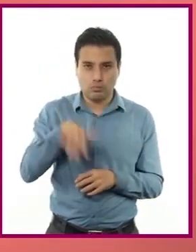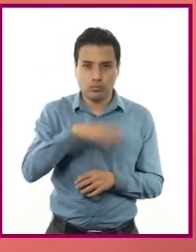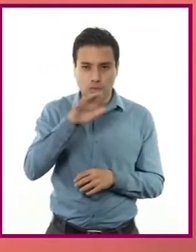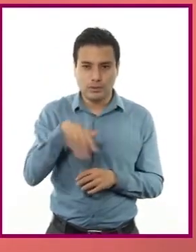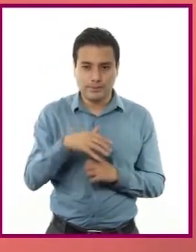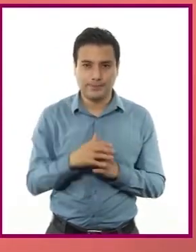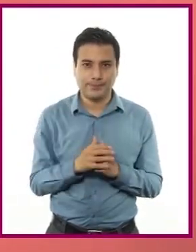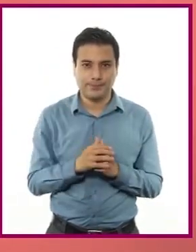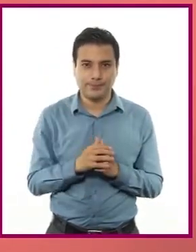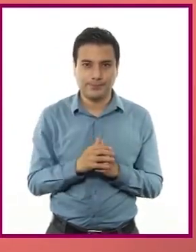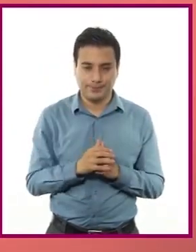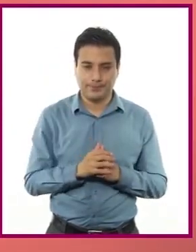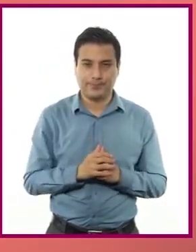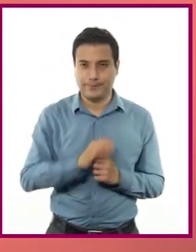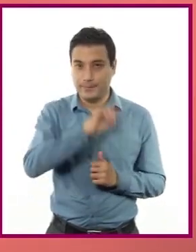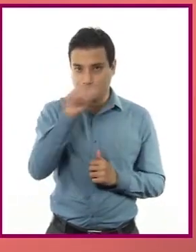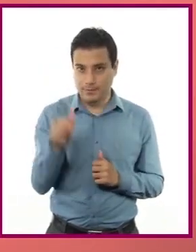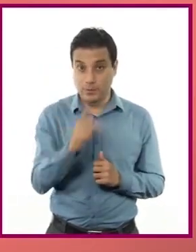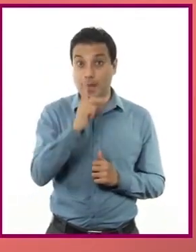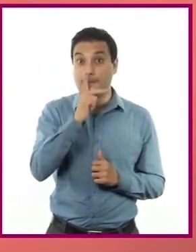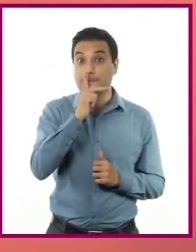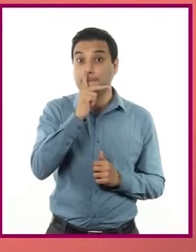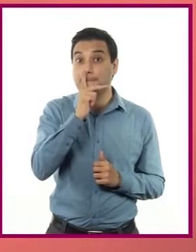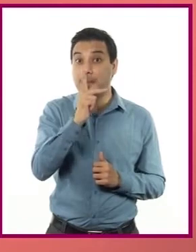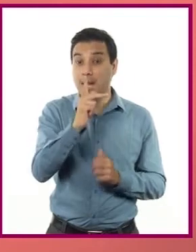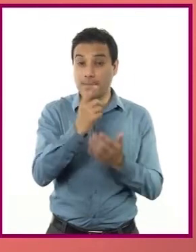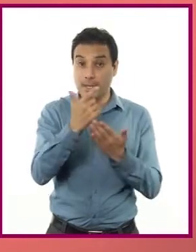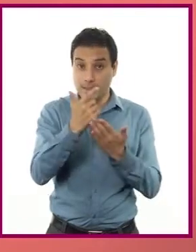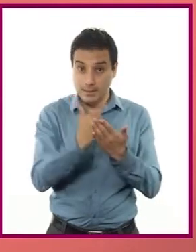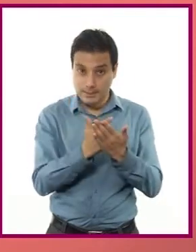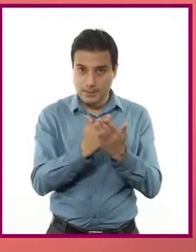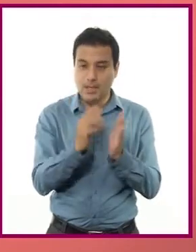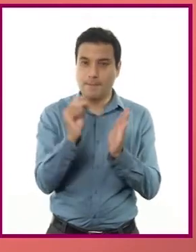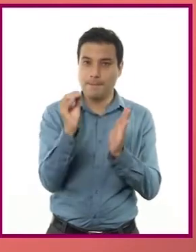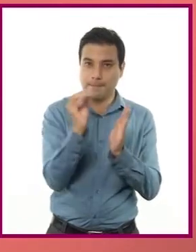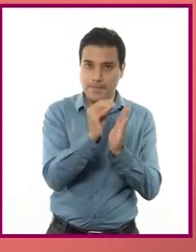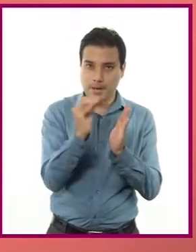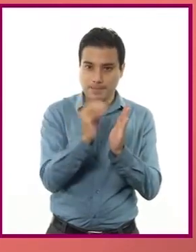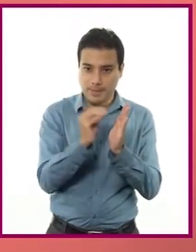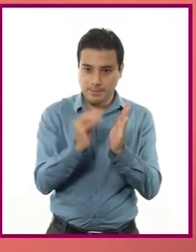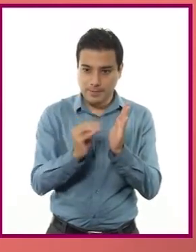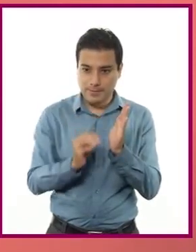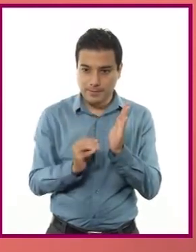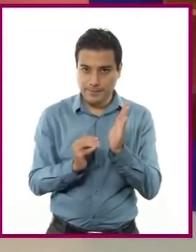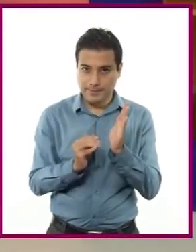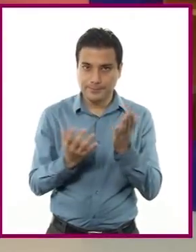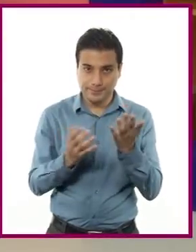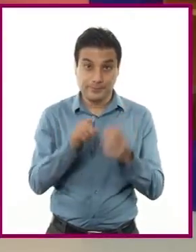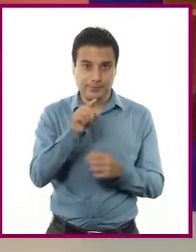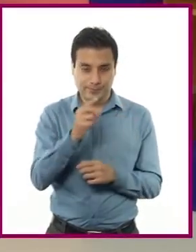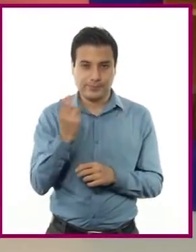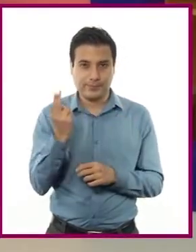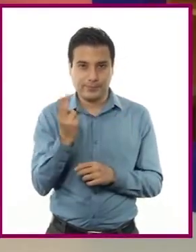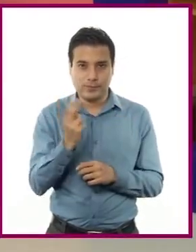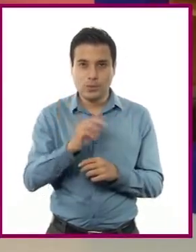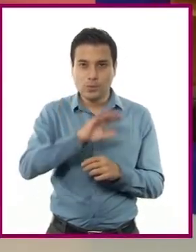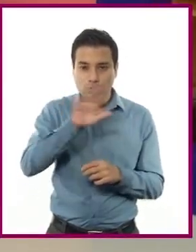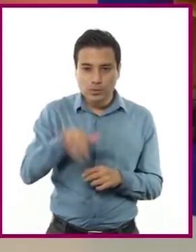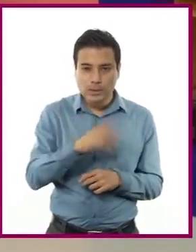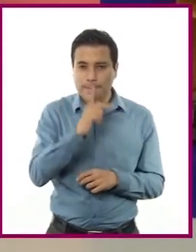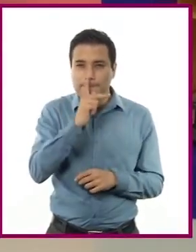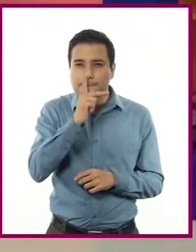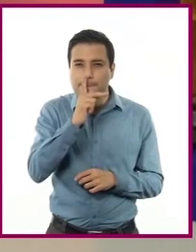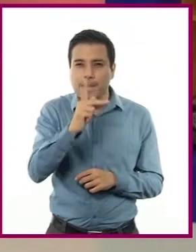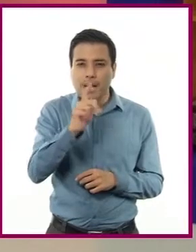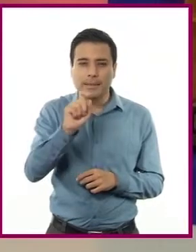conveniente incluir en el glosario. Es decir, debemos identificar el vocabulario especializado que nos puede